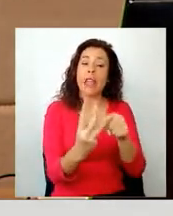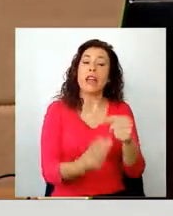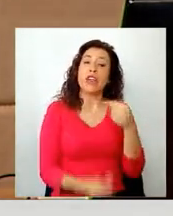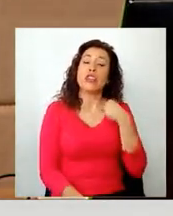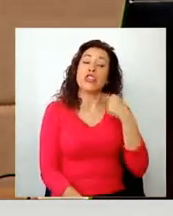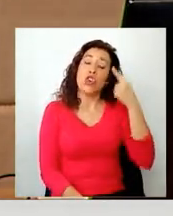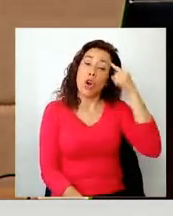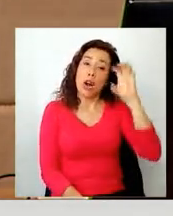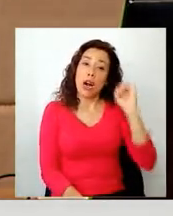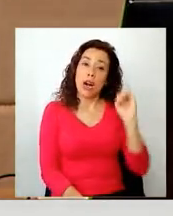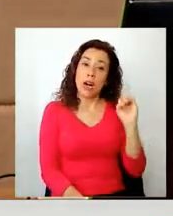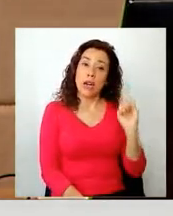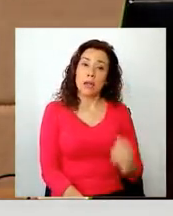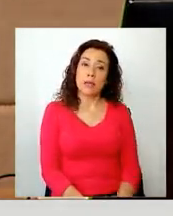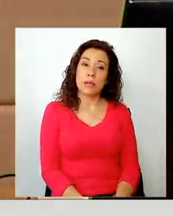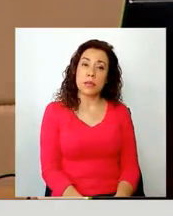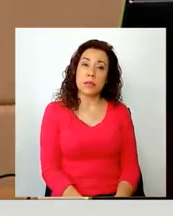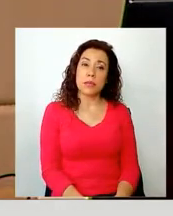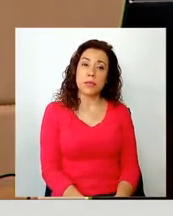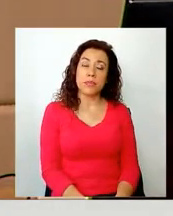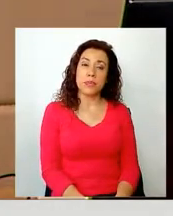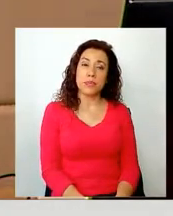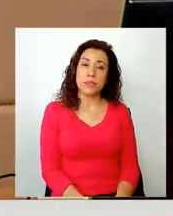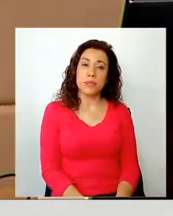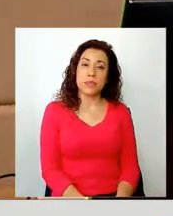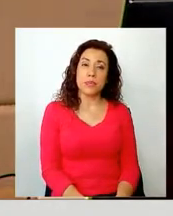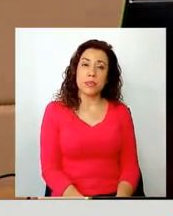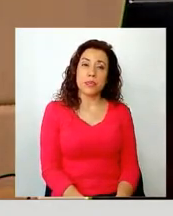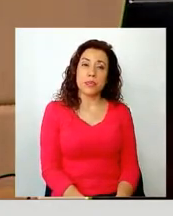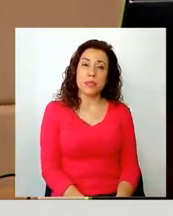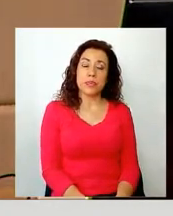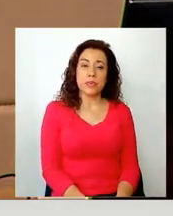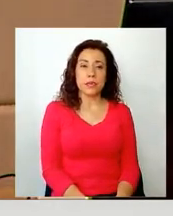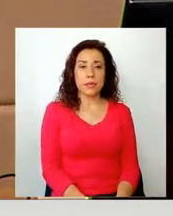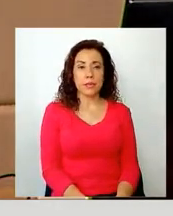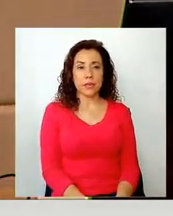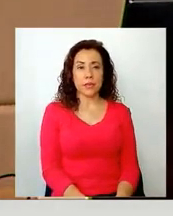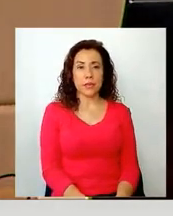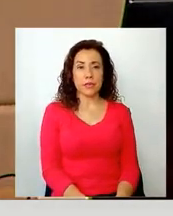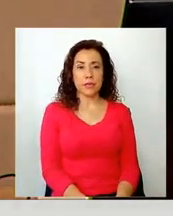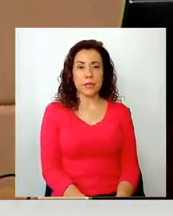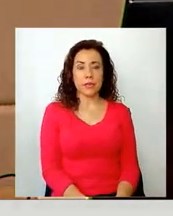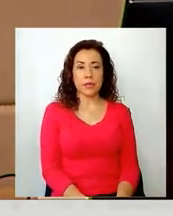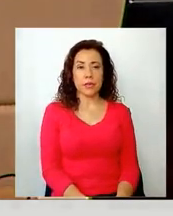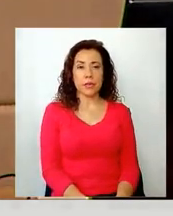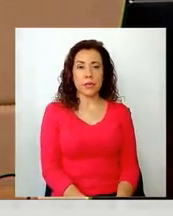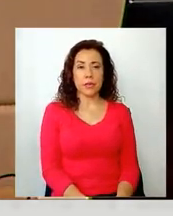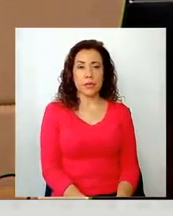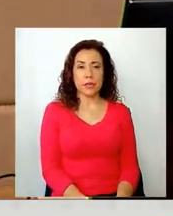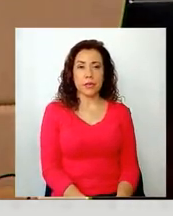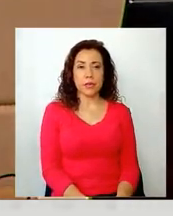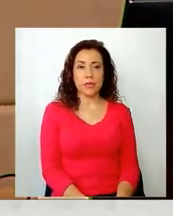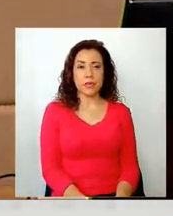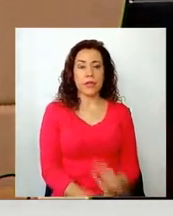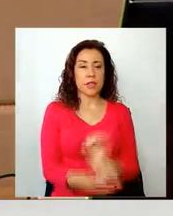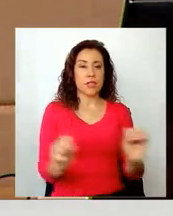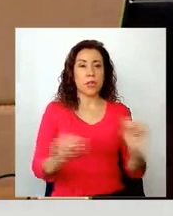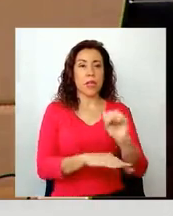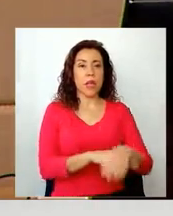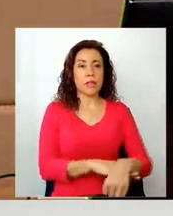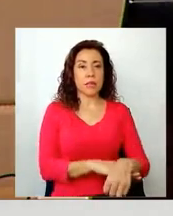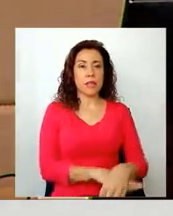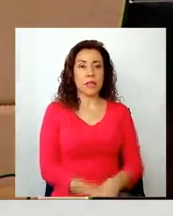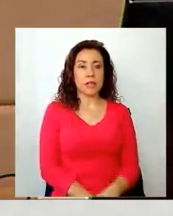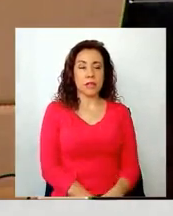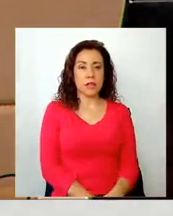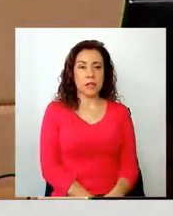no me parece que es un poquito inaceptable no he querido usar una palabra más fuerte presidenta